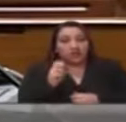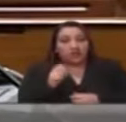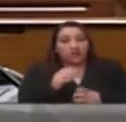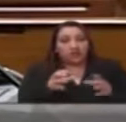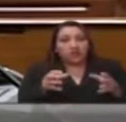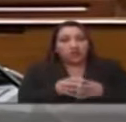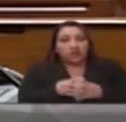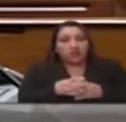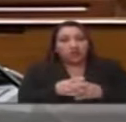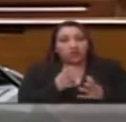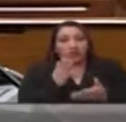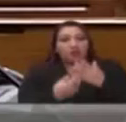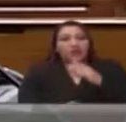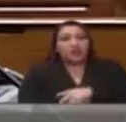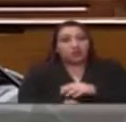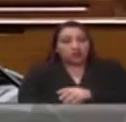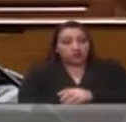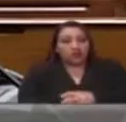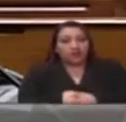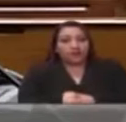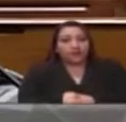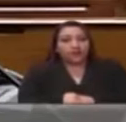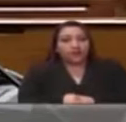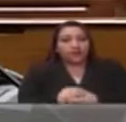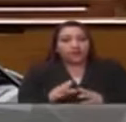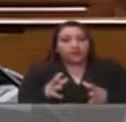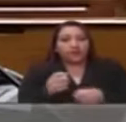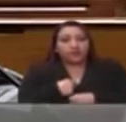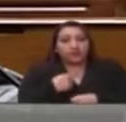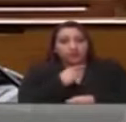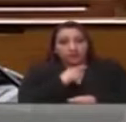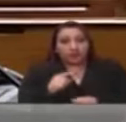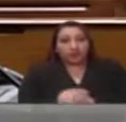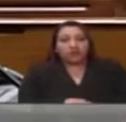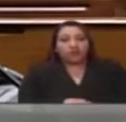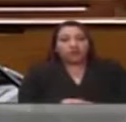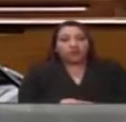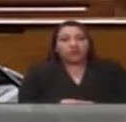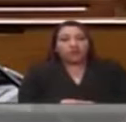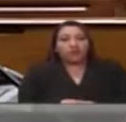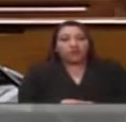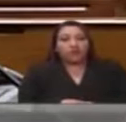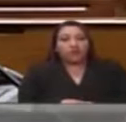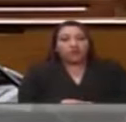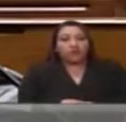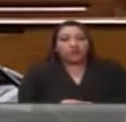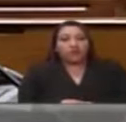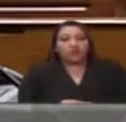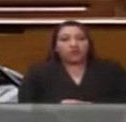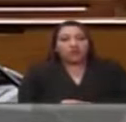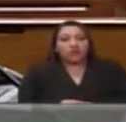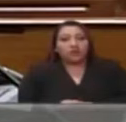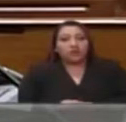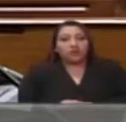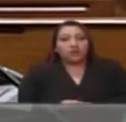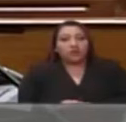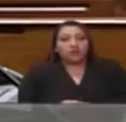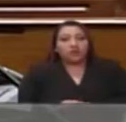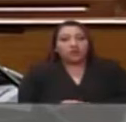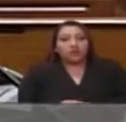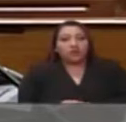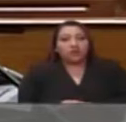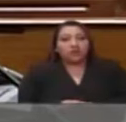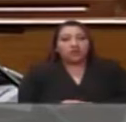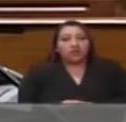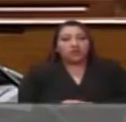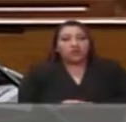una plataforma anticorrupción para la recepción de denuncias. Otro aspecto de especial relevancia es el vinculado a